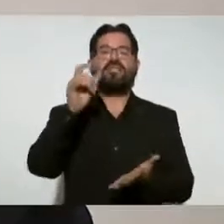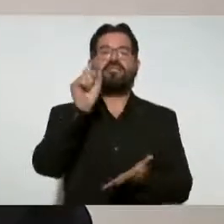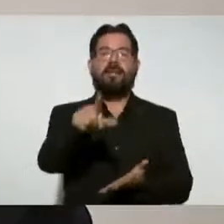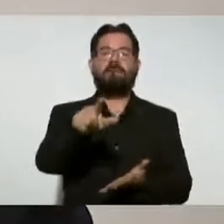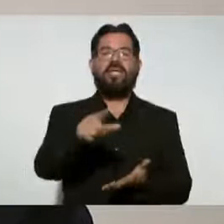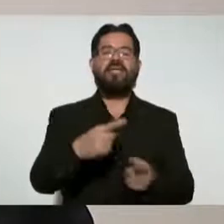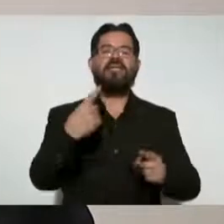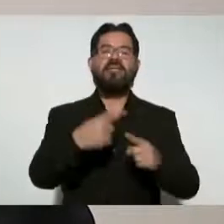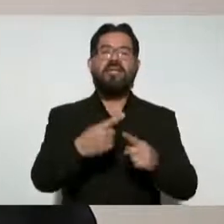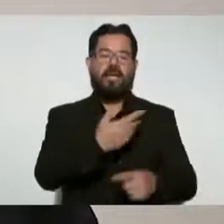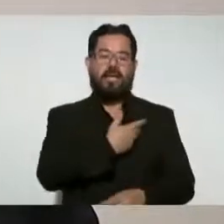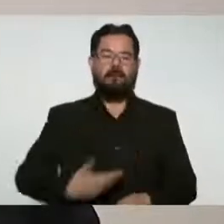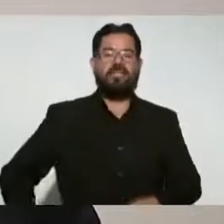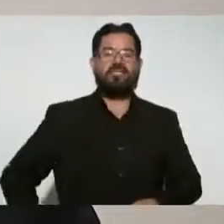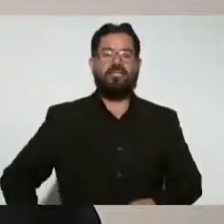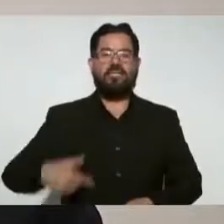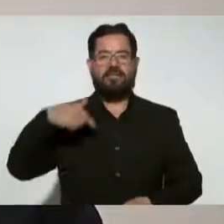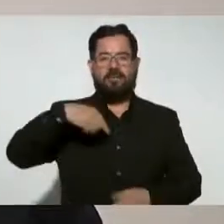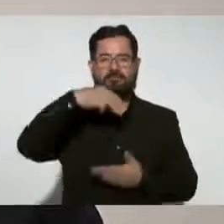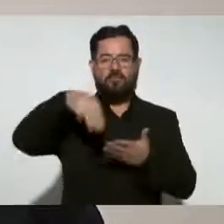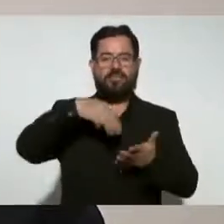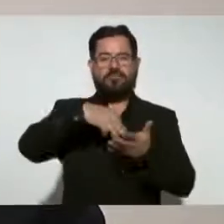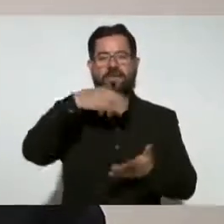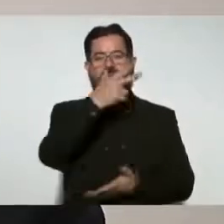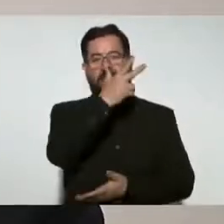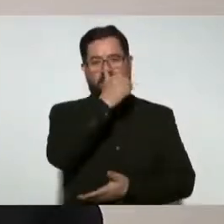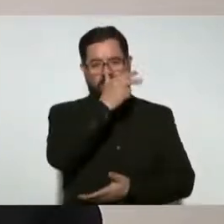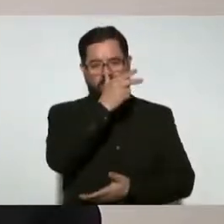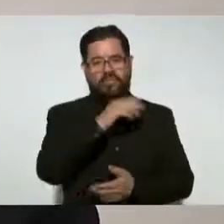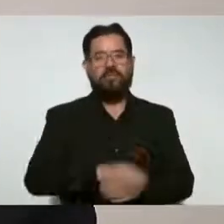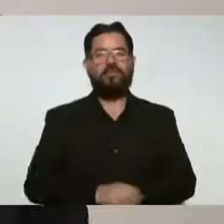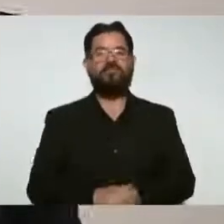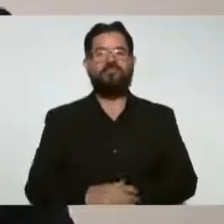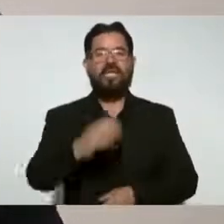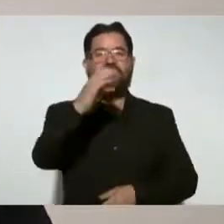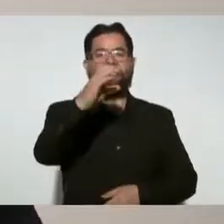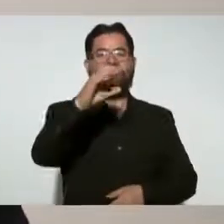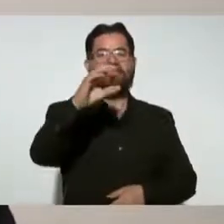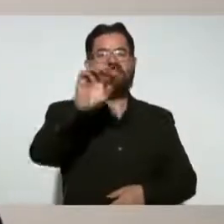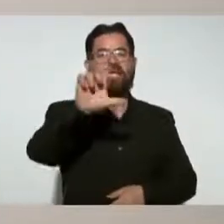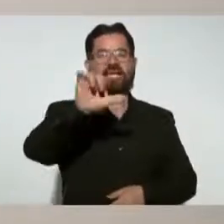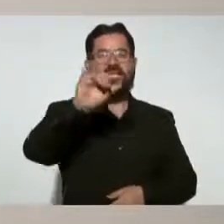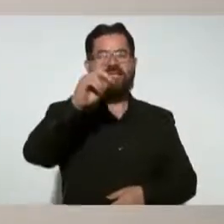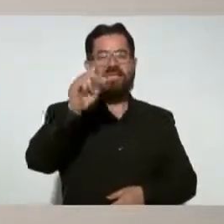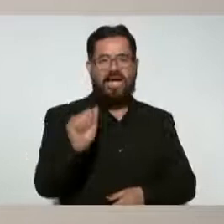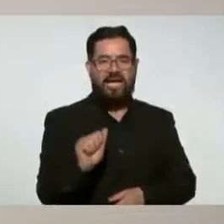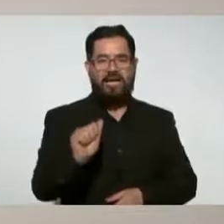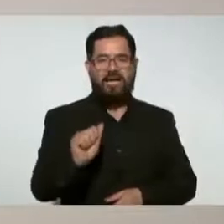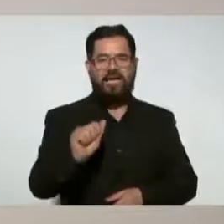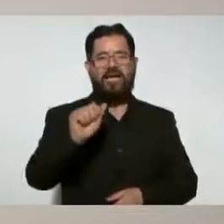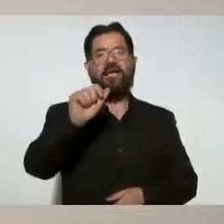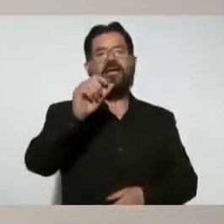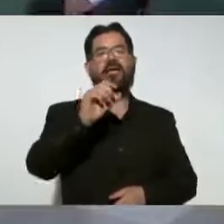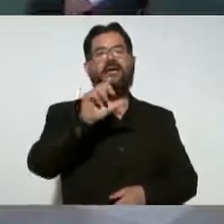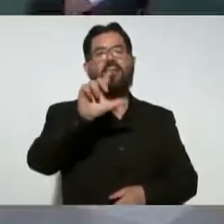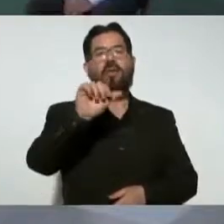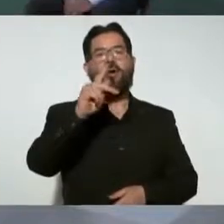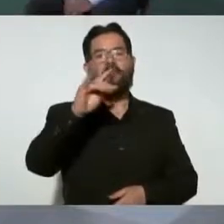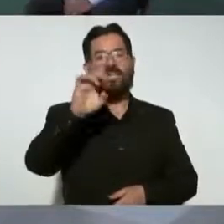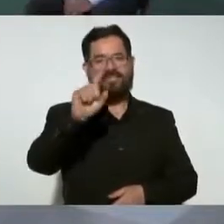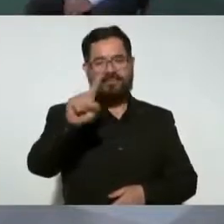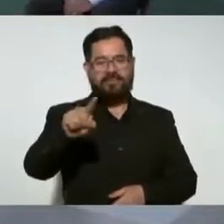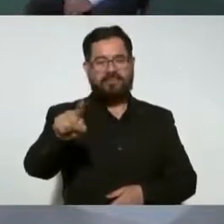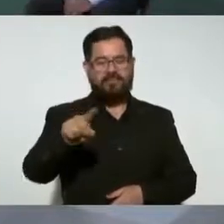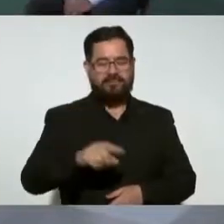la presidenta municipal de Hermosillo, a Célida Teresa López Cárdenas,